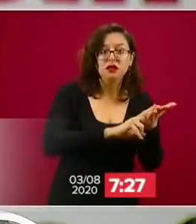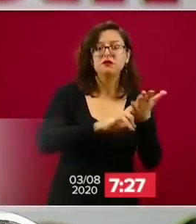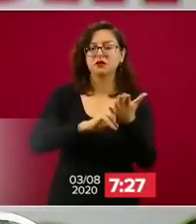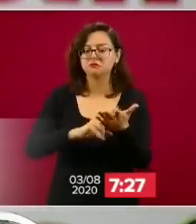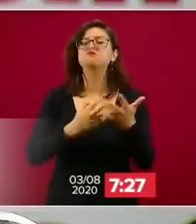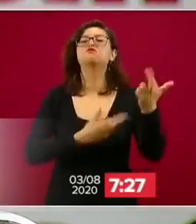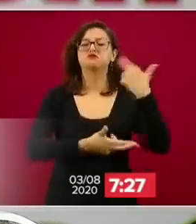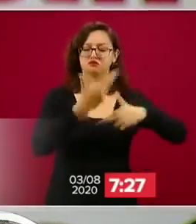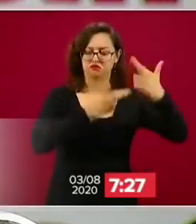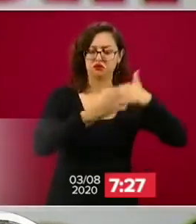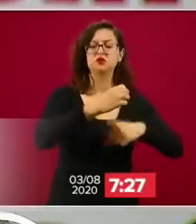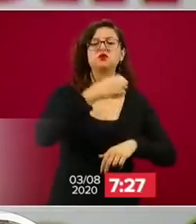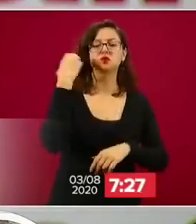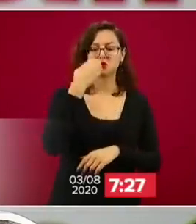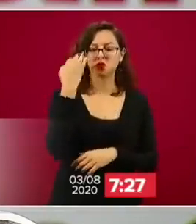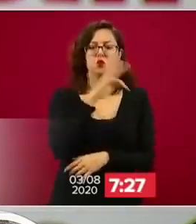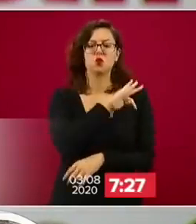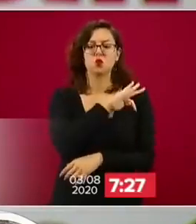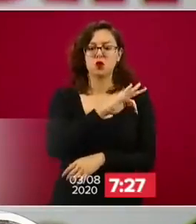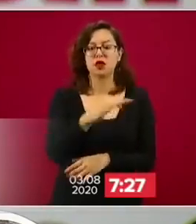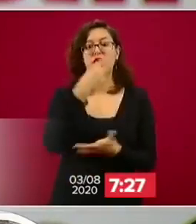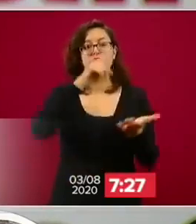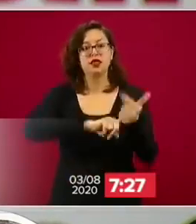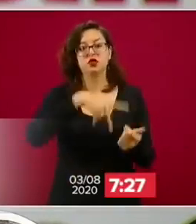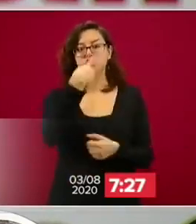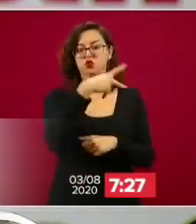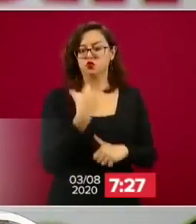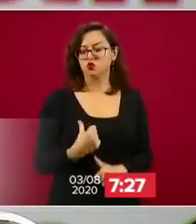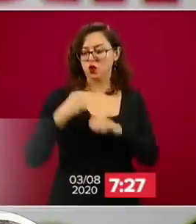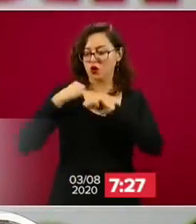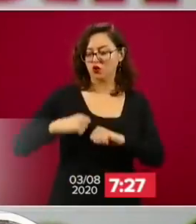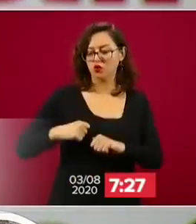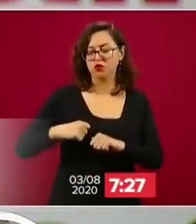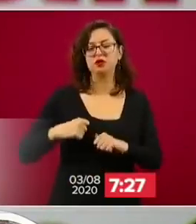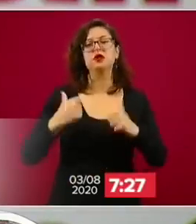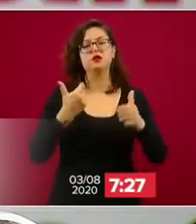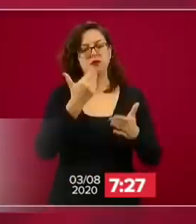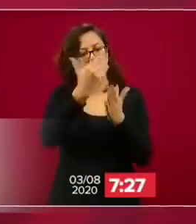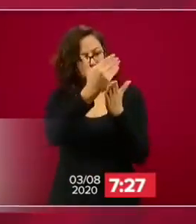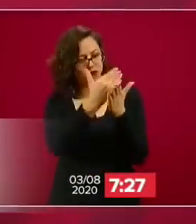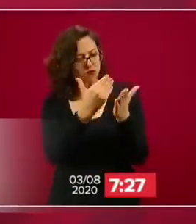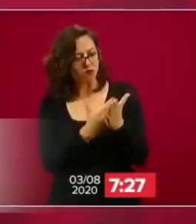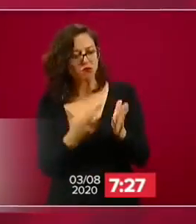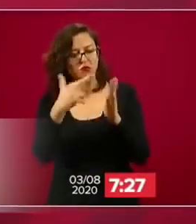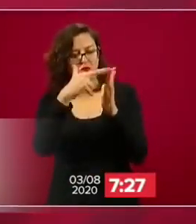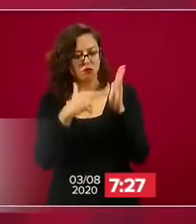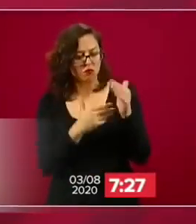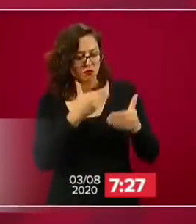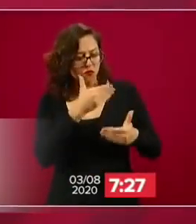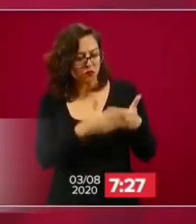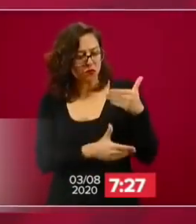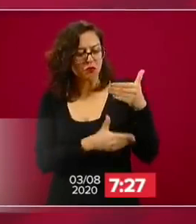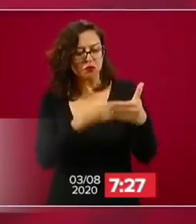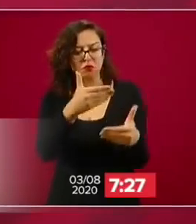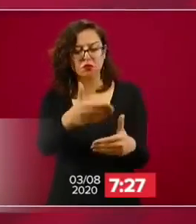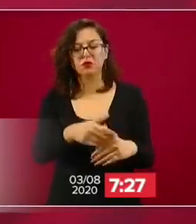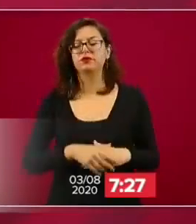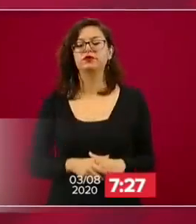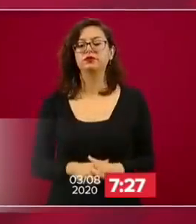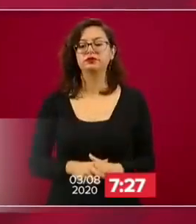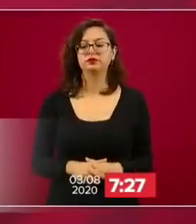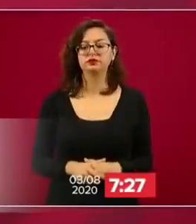siguiendo los protocolos de las autoridades correspondientes y las nueve intervenciones que ya hemos comunicado.